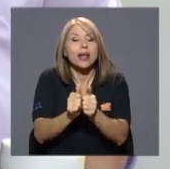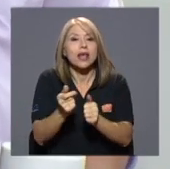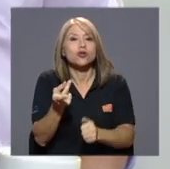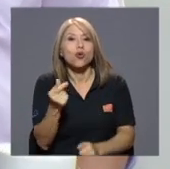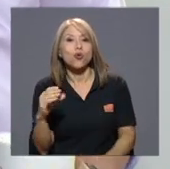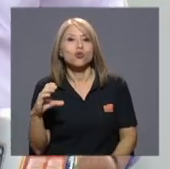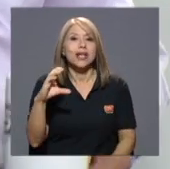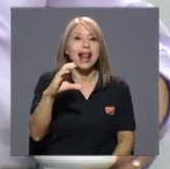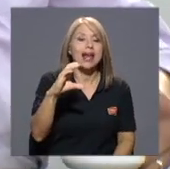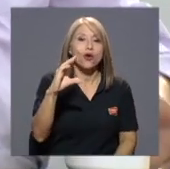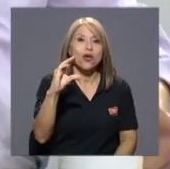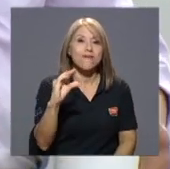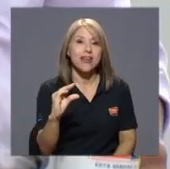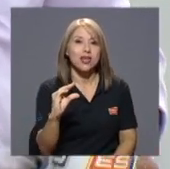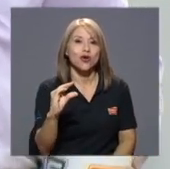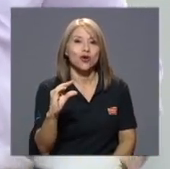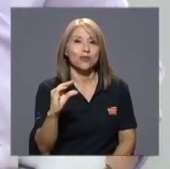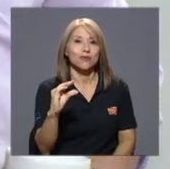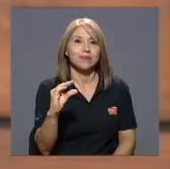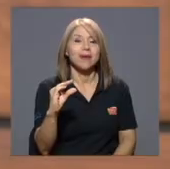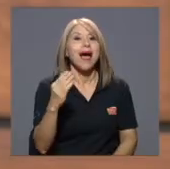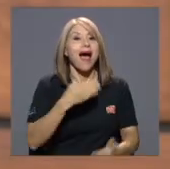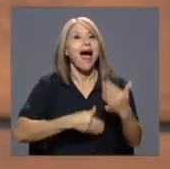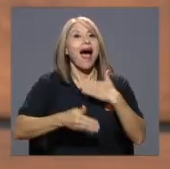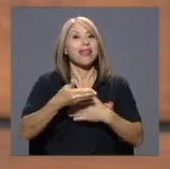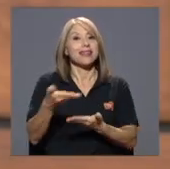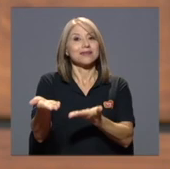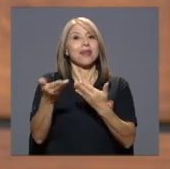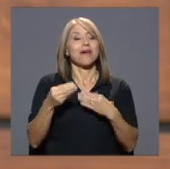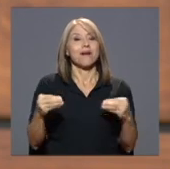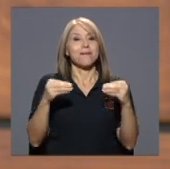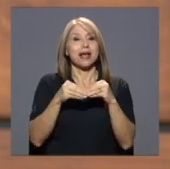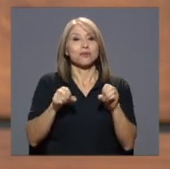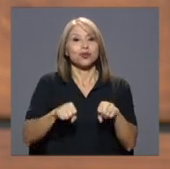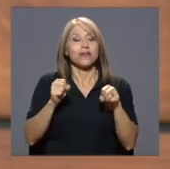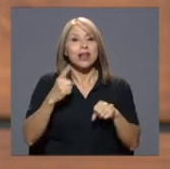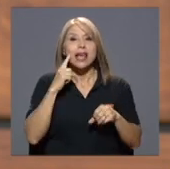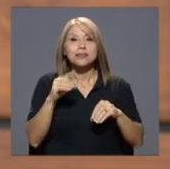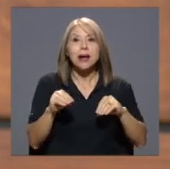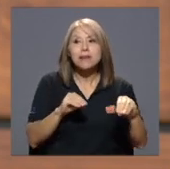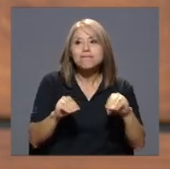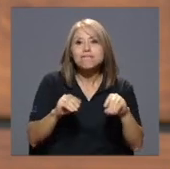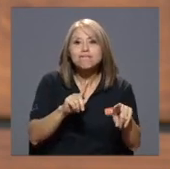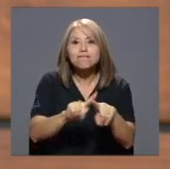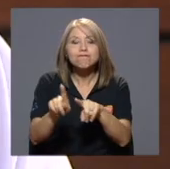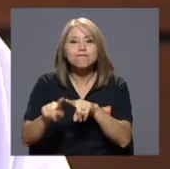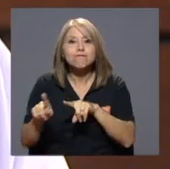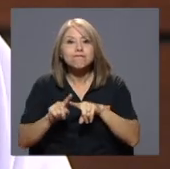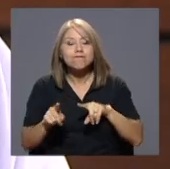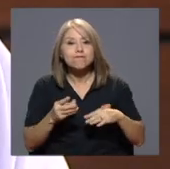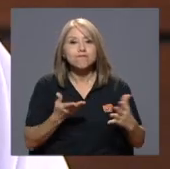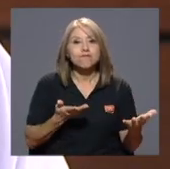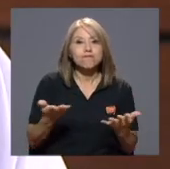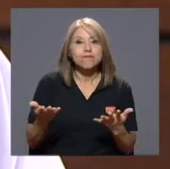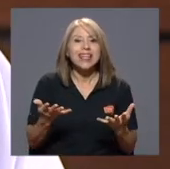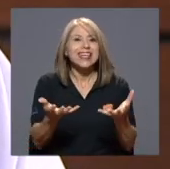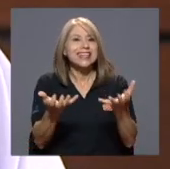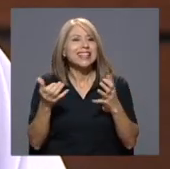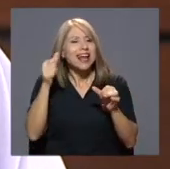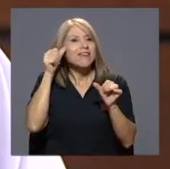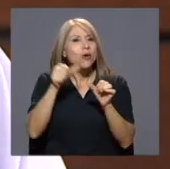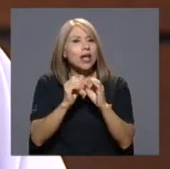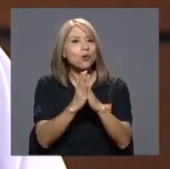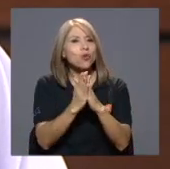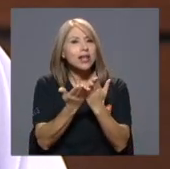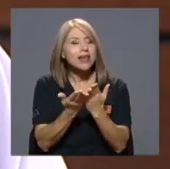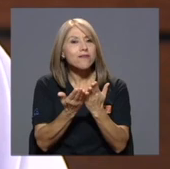inferior al que me daba más posibilidades para poderme mover. Entonces, quisiera recordar un libro muy